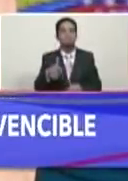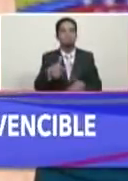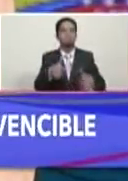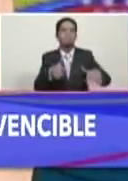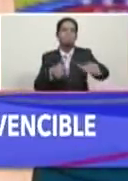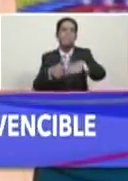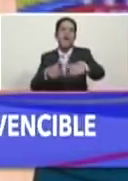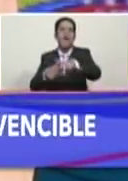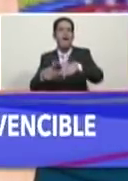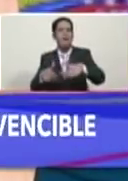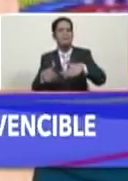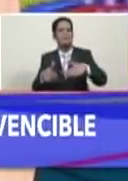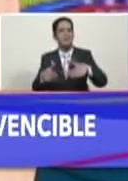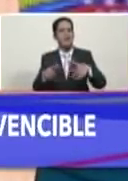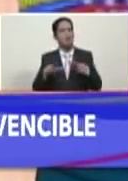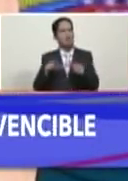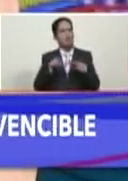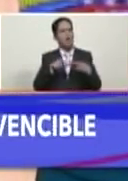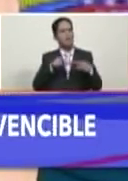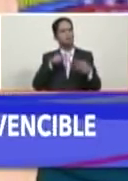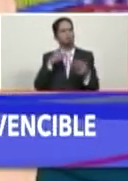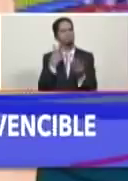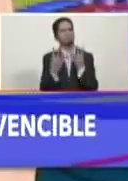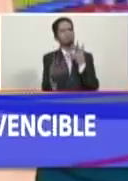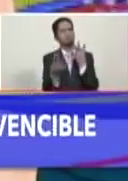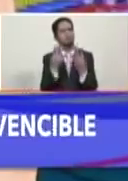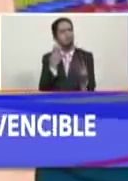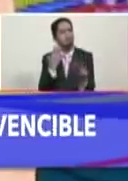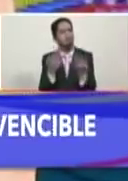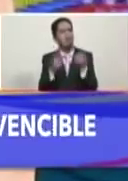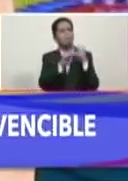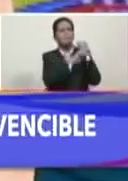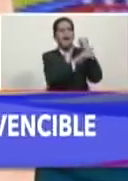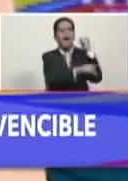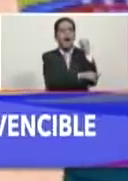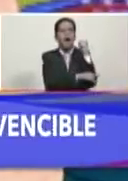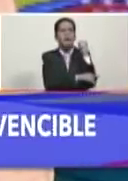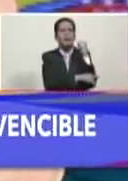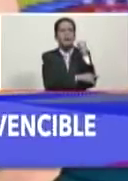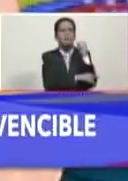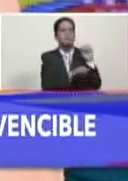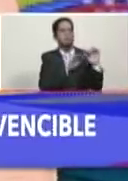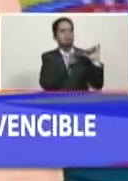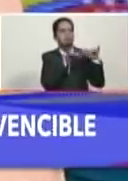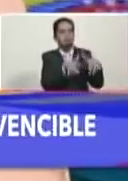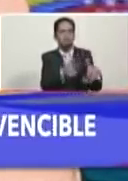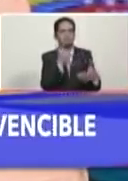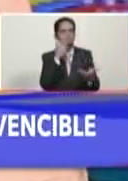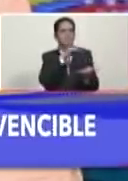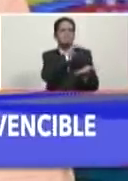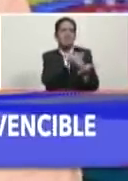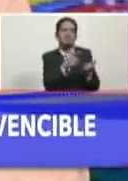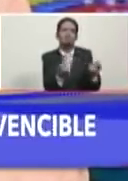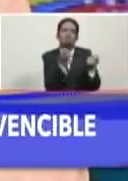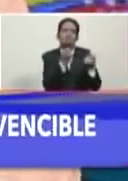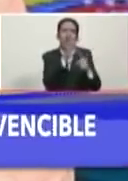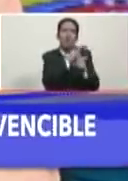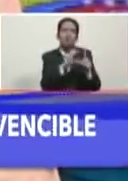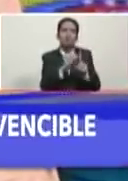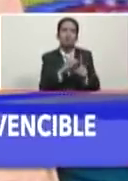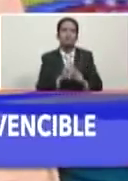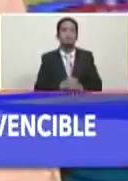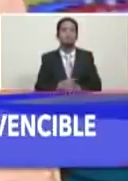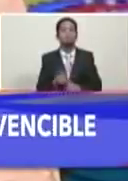plazas, bulevares, paseos, parques en centros de la cultura. Ministro